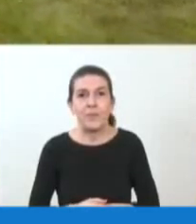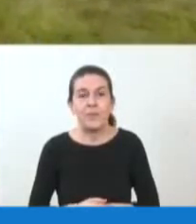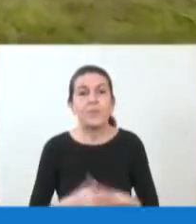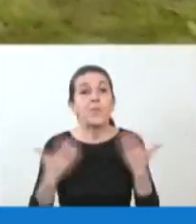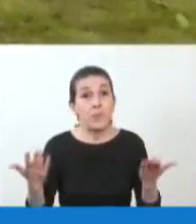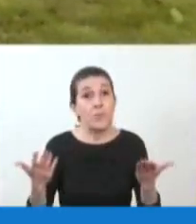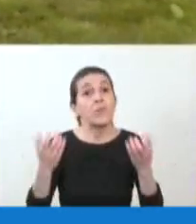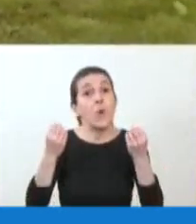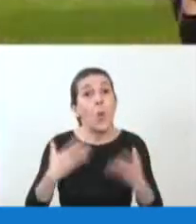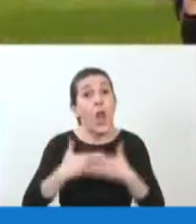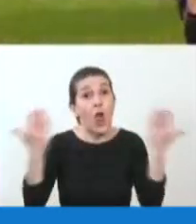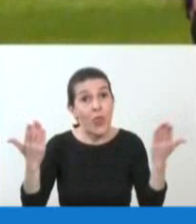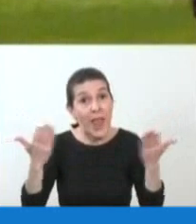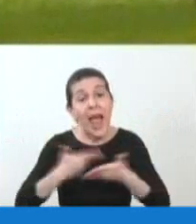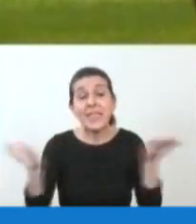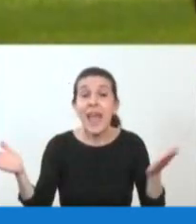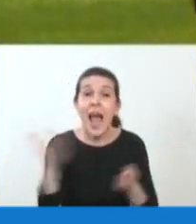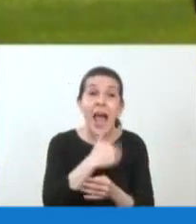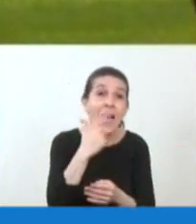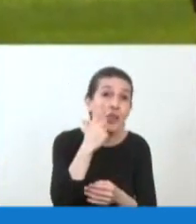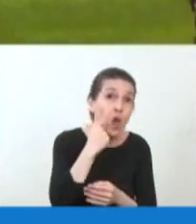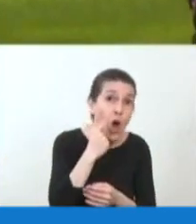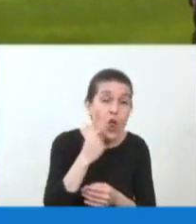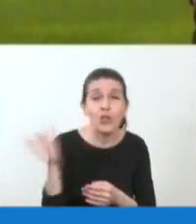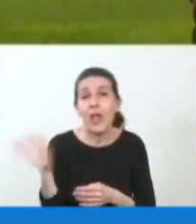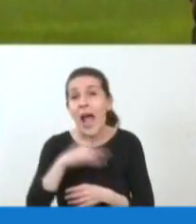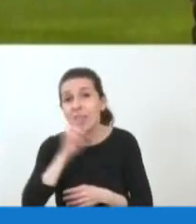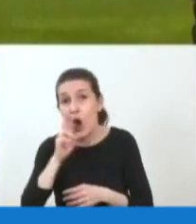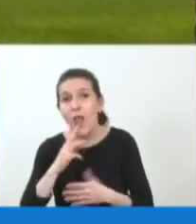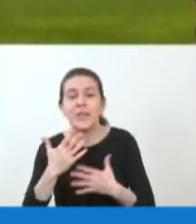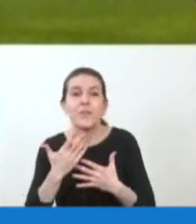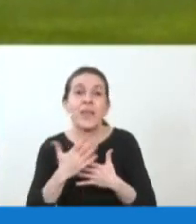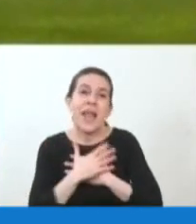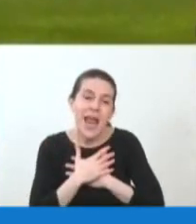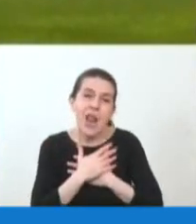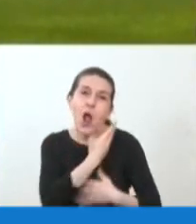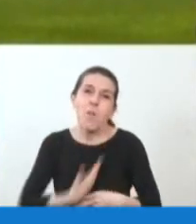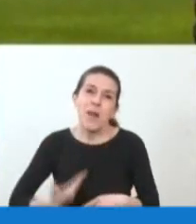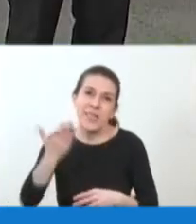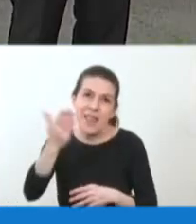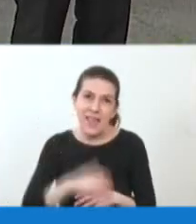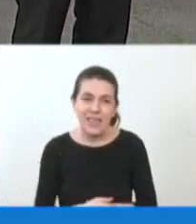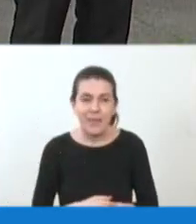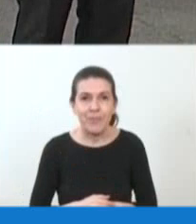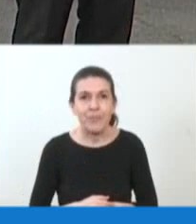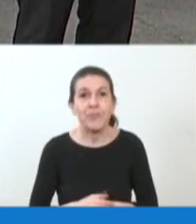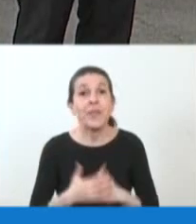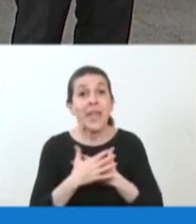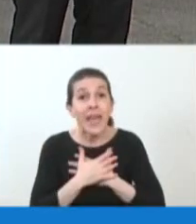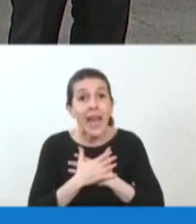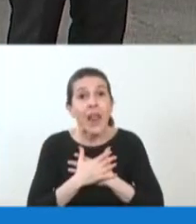muy buenos días a todas a todos querido presidente querido